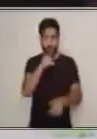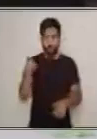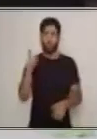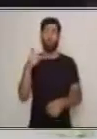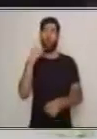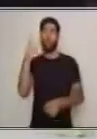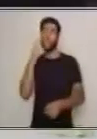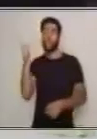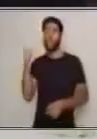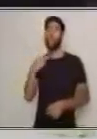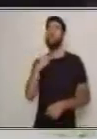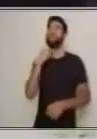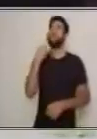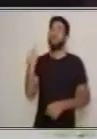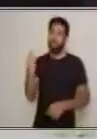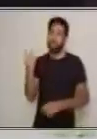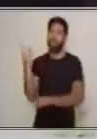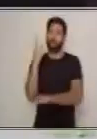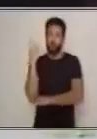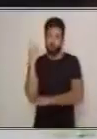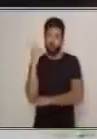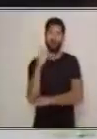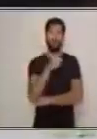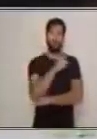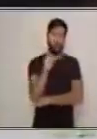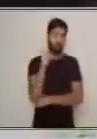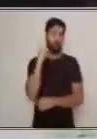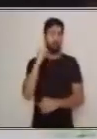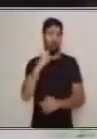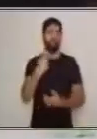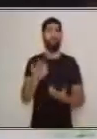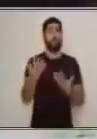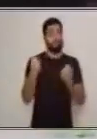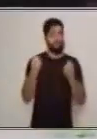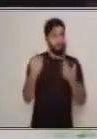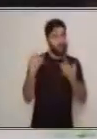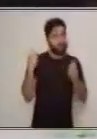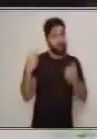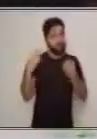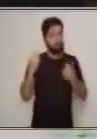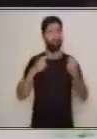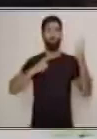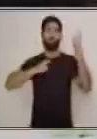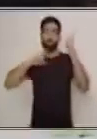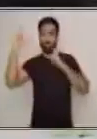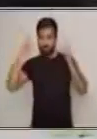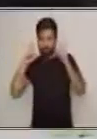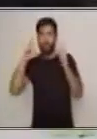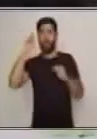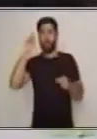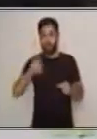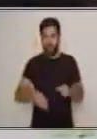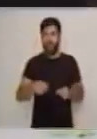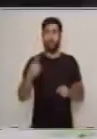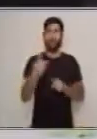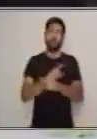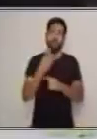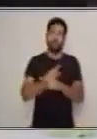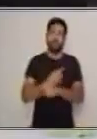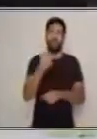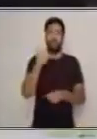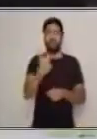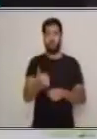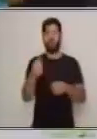En la voz es muy importante que nosotros la utilicemos de una buena manera. ¿Por